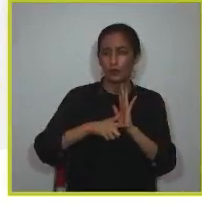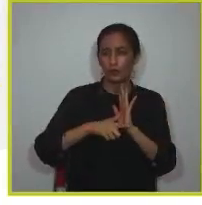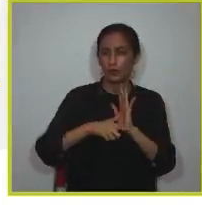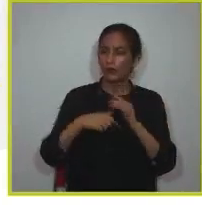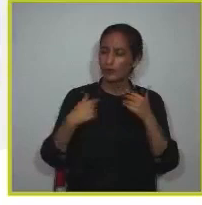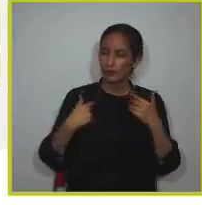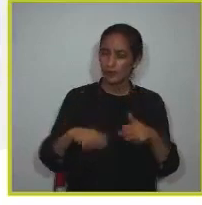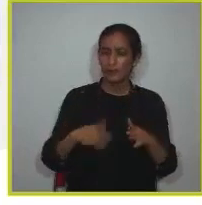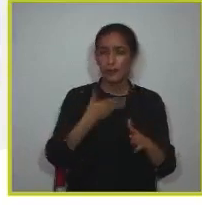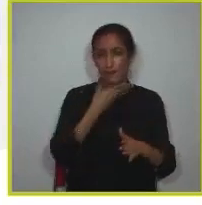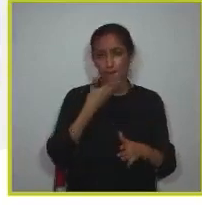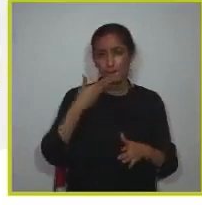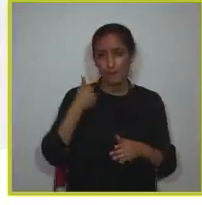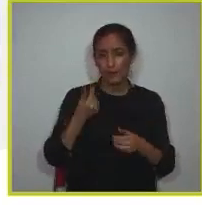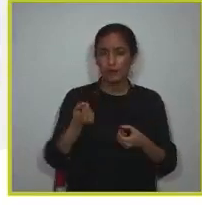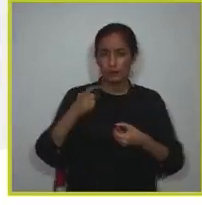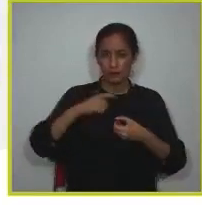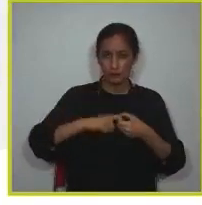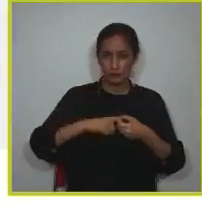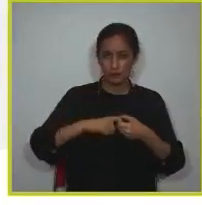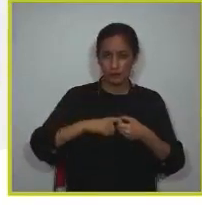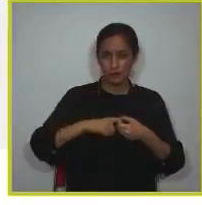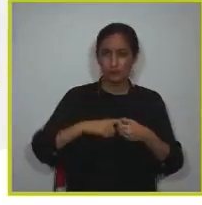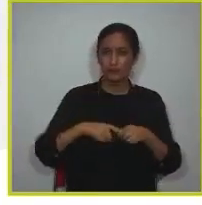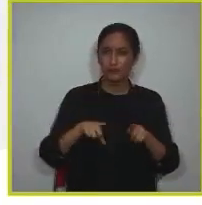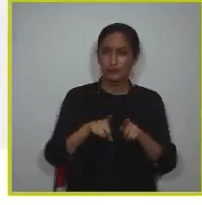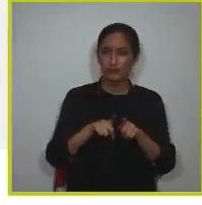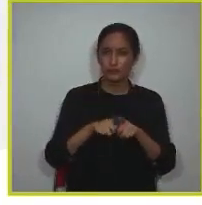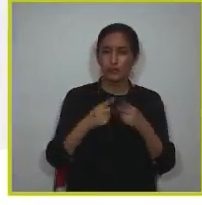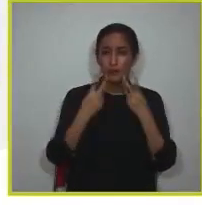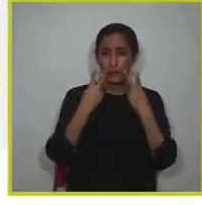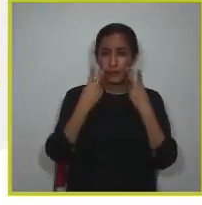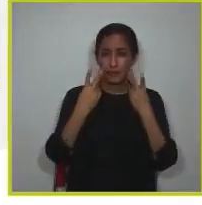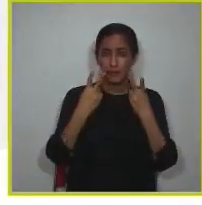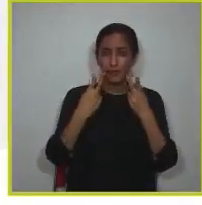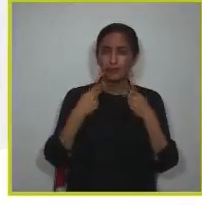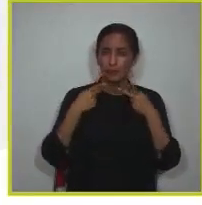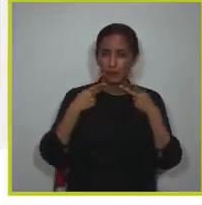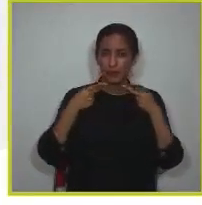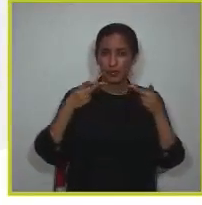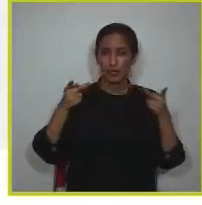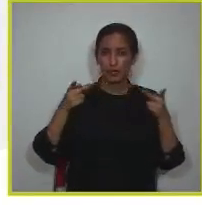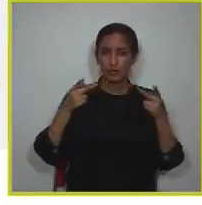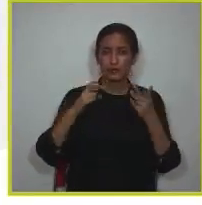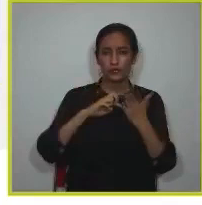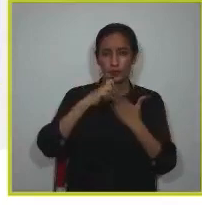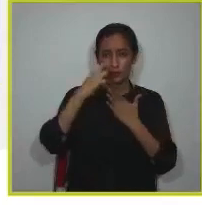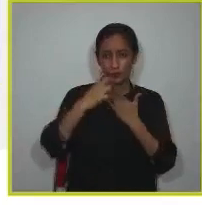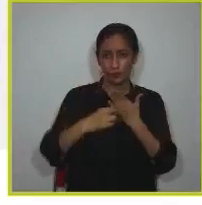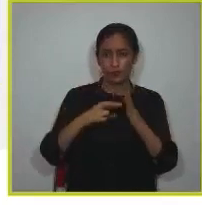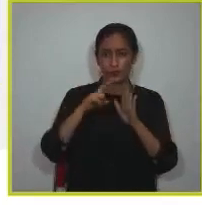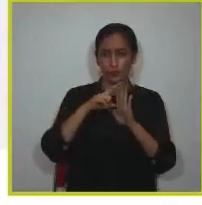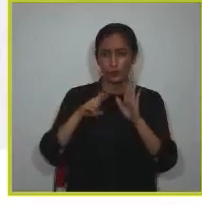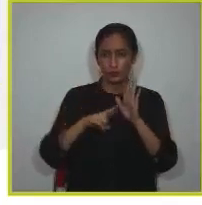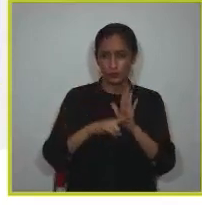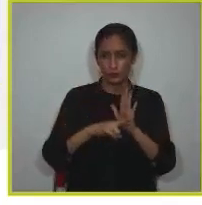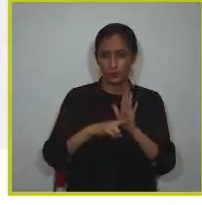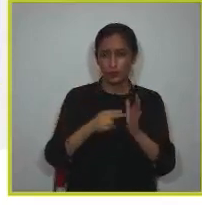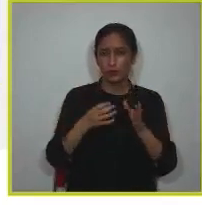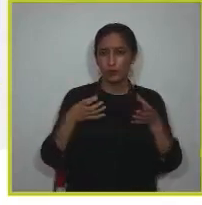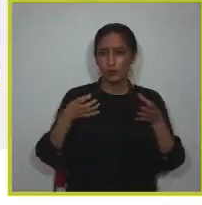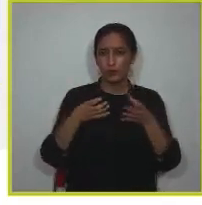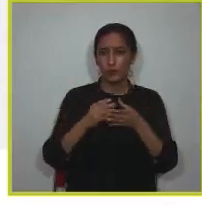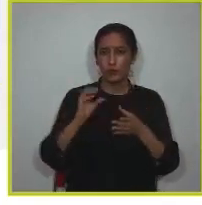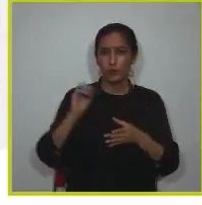y ya con estas mejoras incorporadas se dio la publicación del proyecto por resolución de consejo directivo